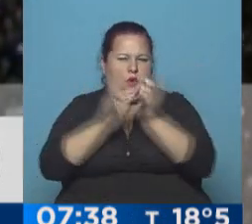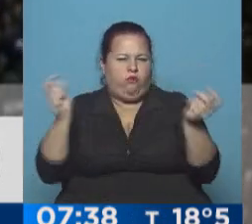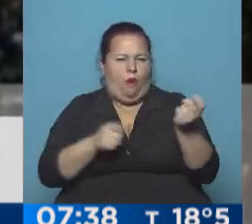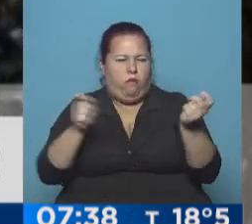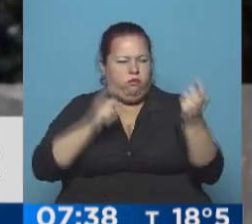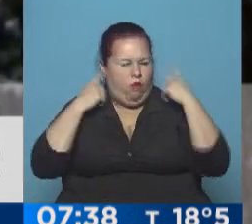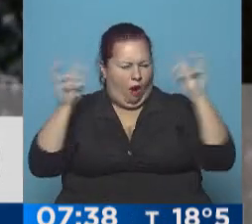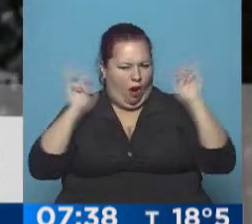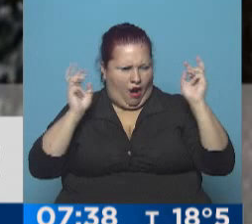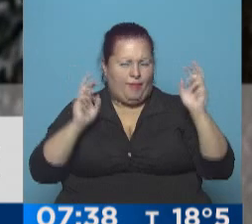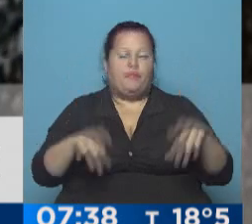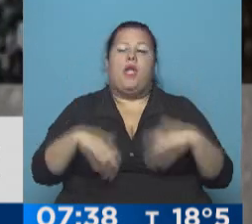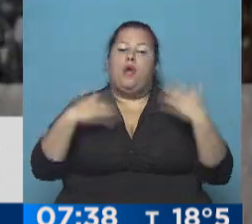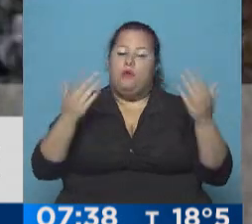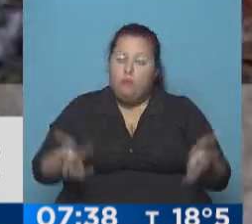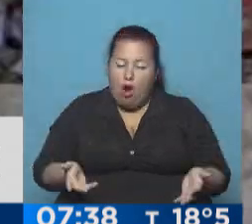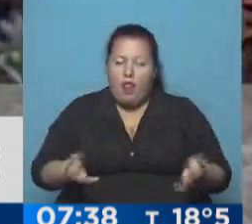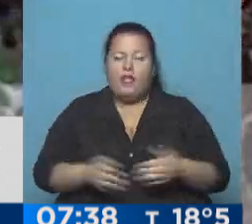compañeros por